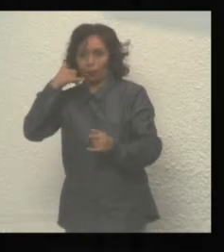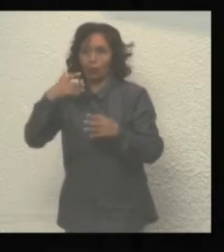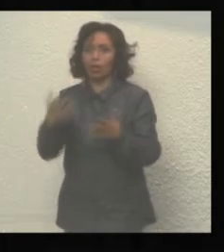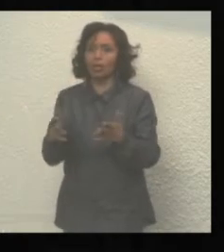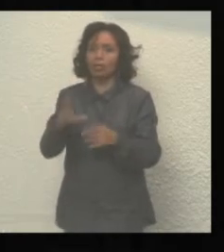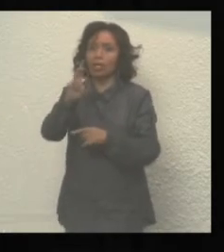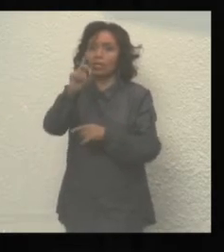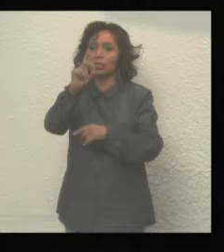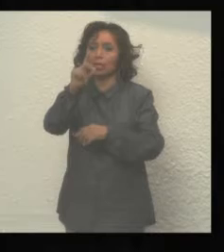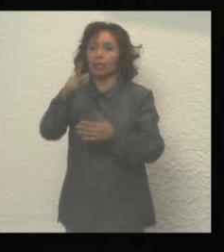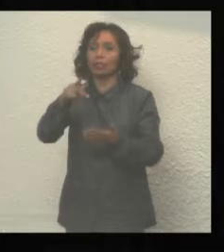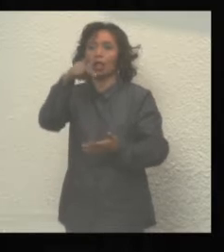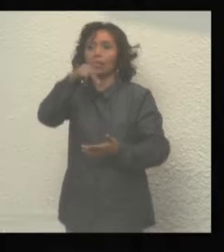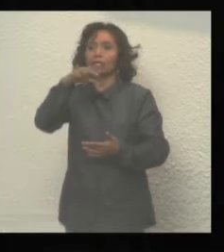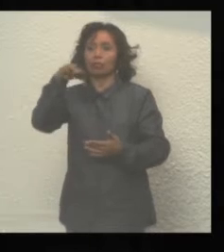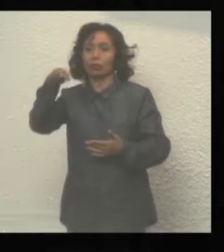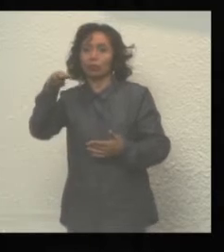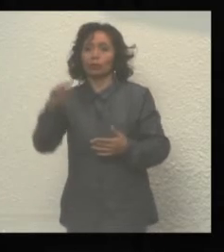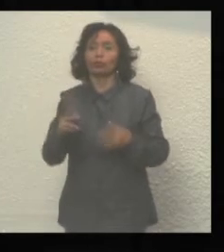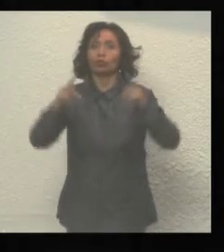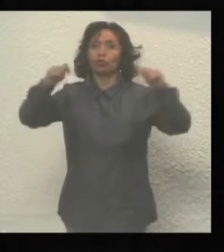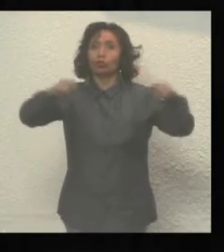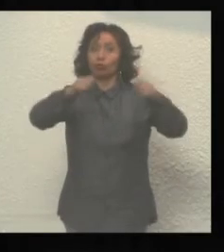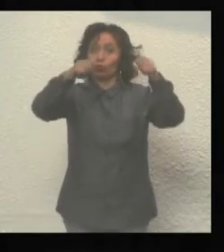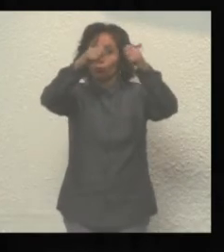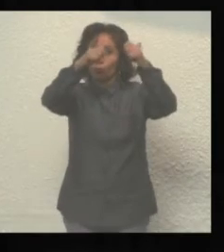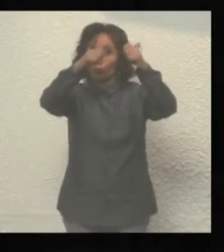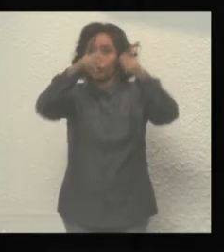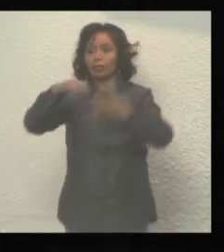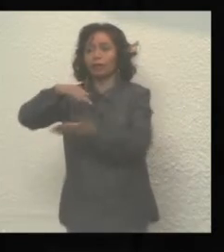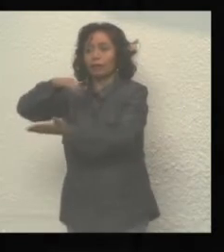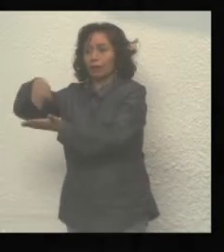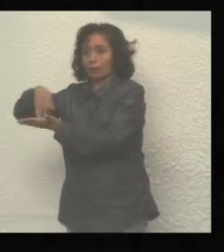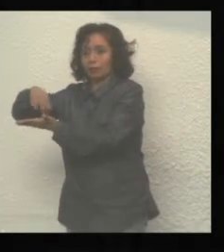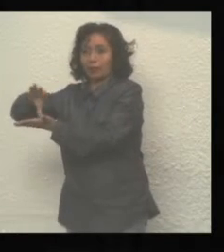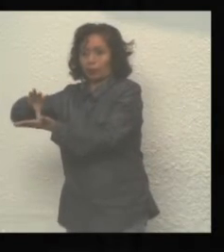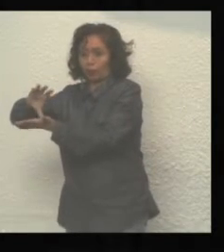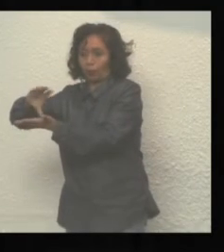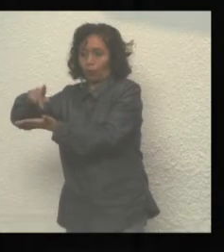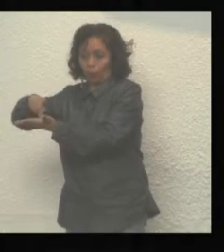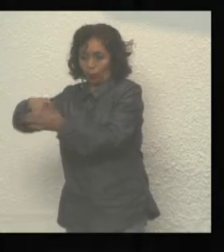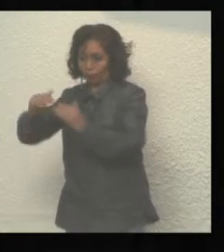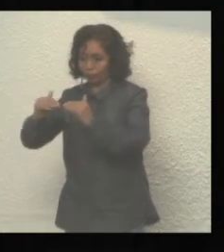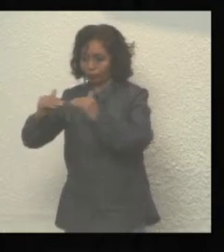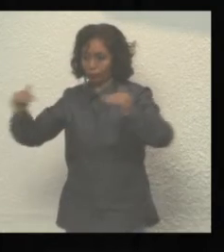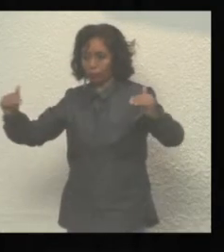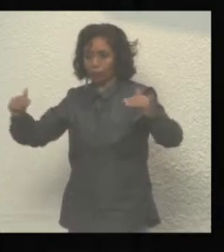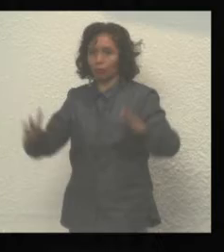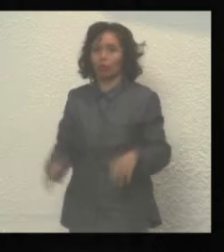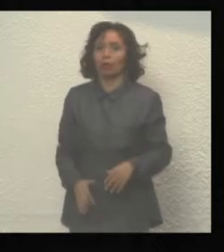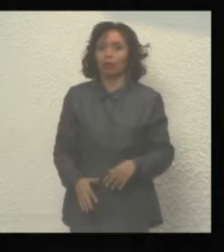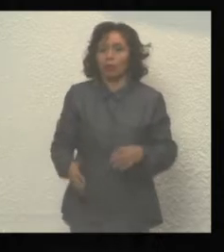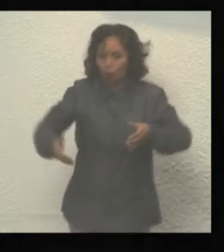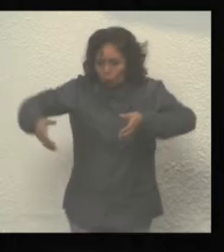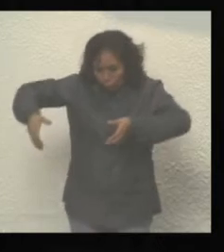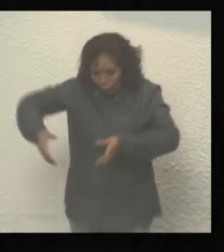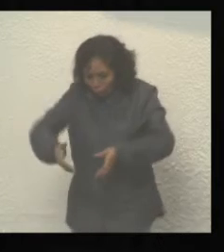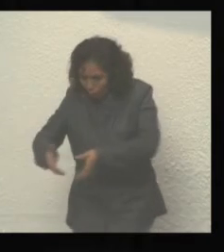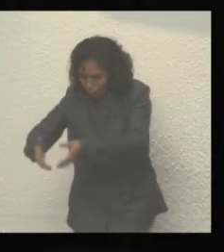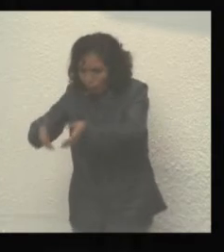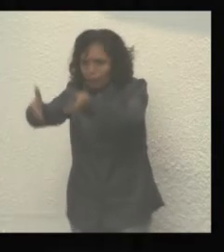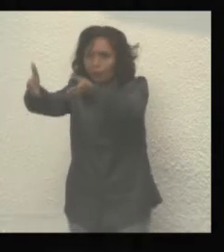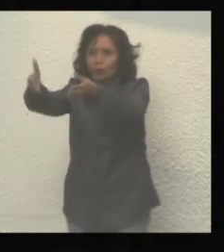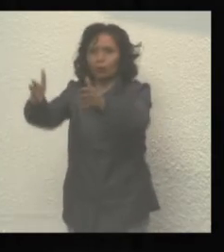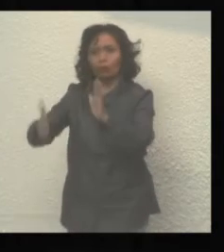30 kilómetros entre Tulum y Felipe Carrillo Puerto. Se abrieron caminos a Cacosechas que les permite a las